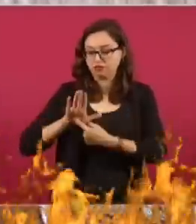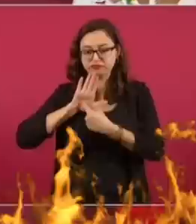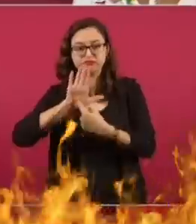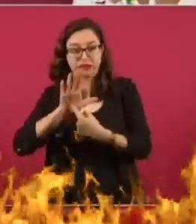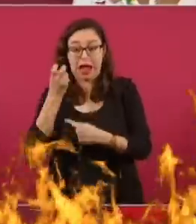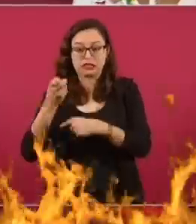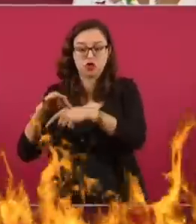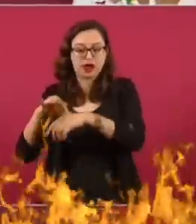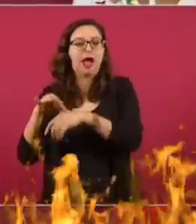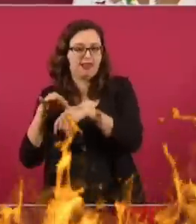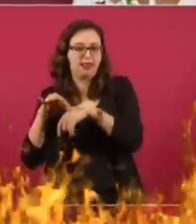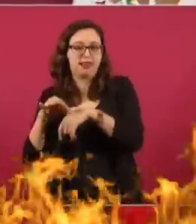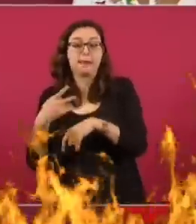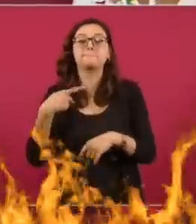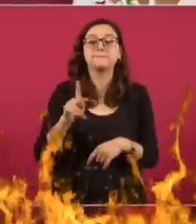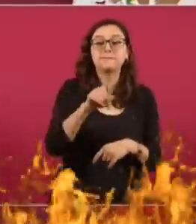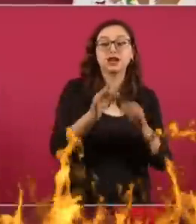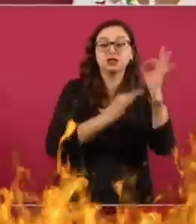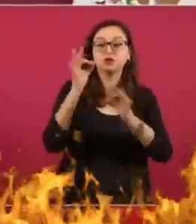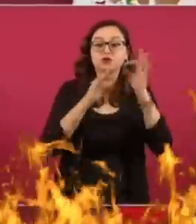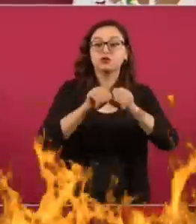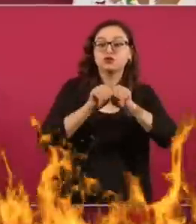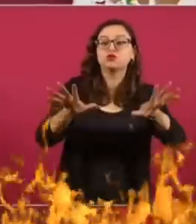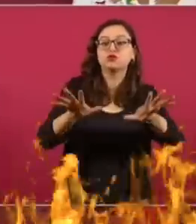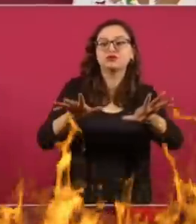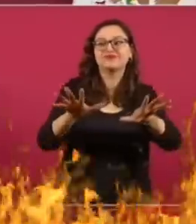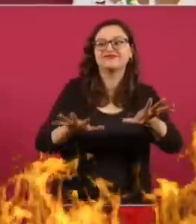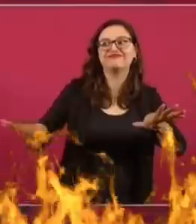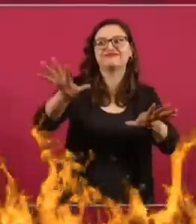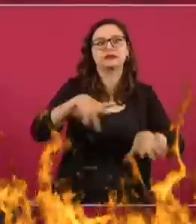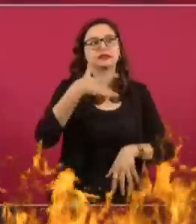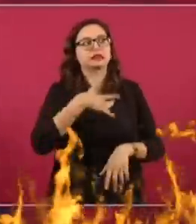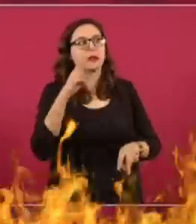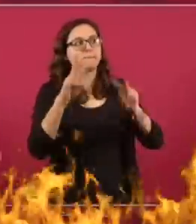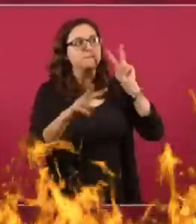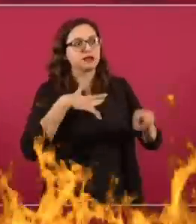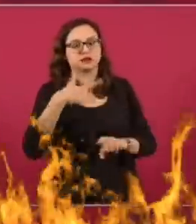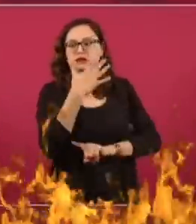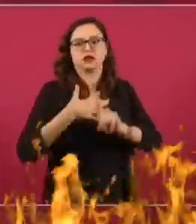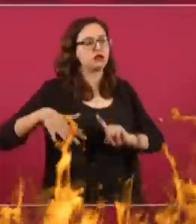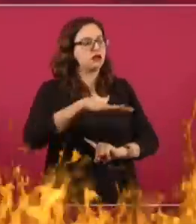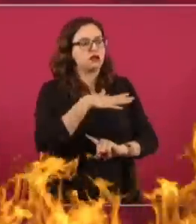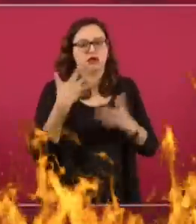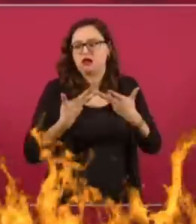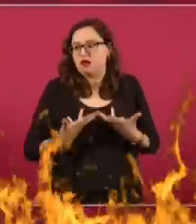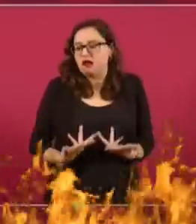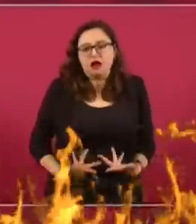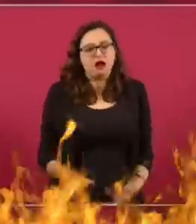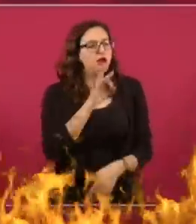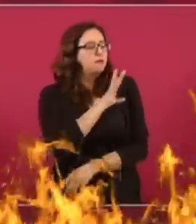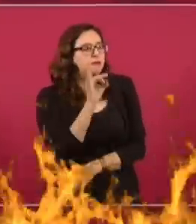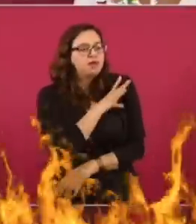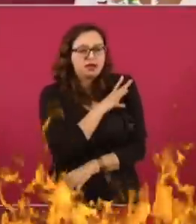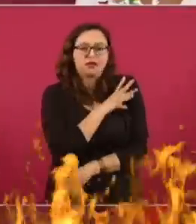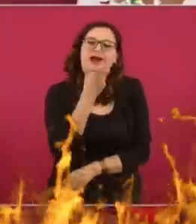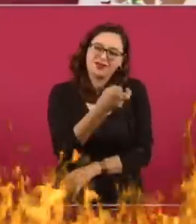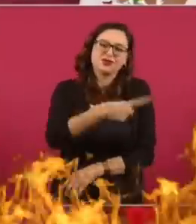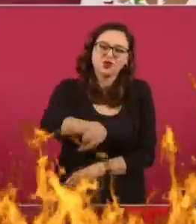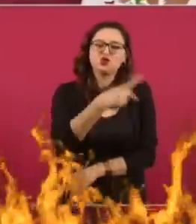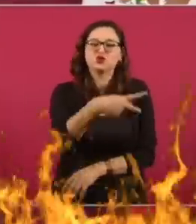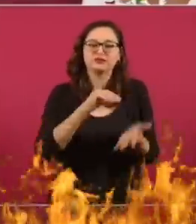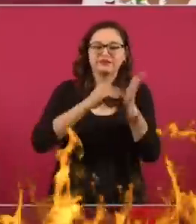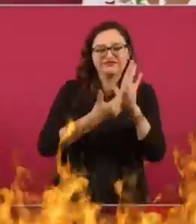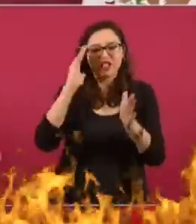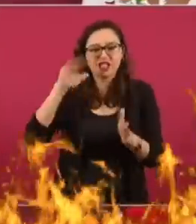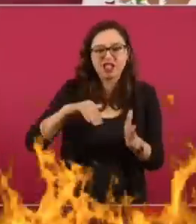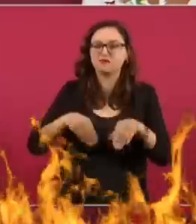medios informativos del conservadurismo? Pues la percepción. Crear un ambiente de miedo, de